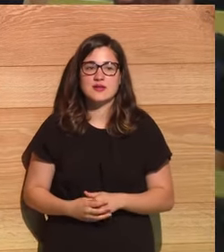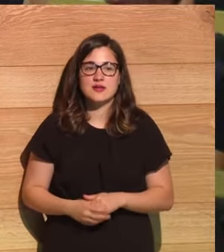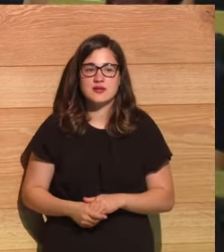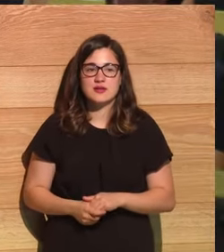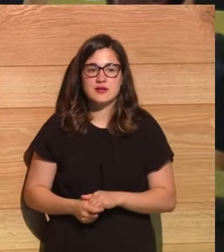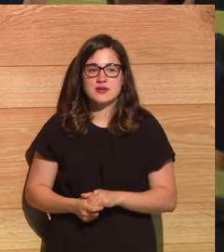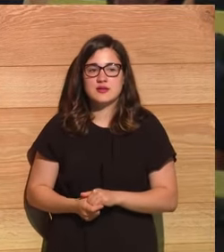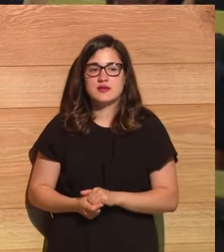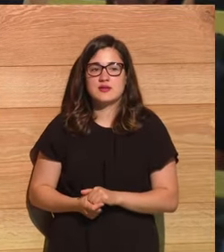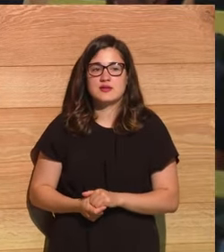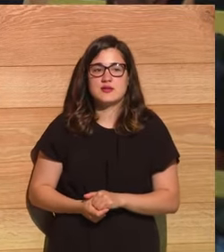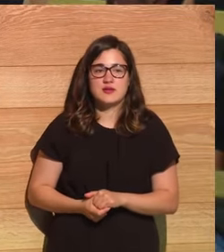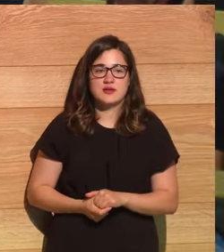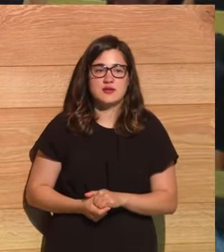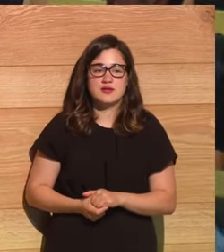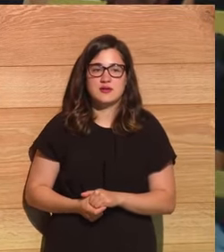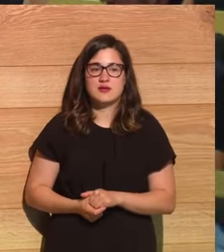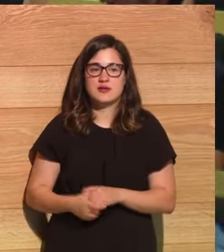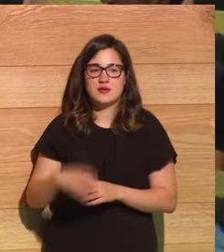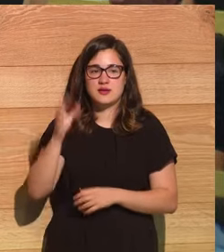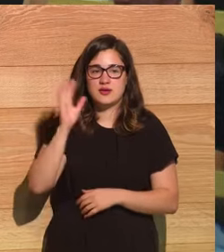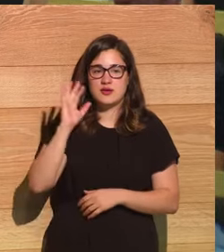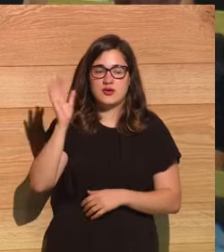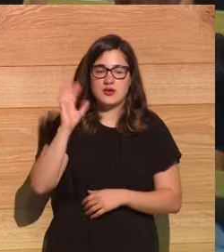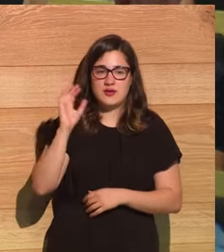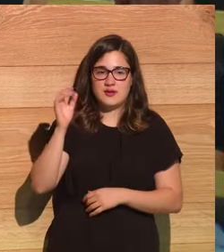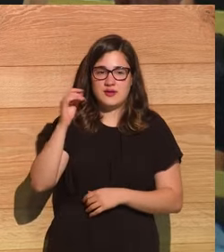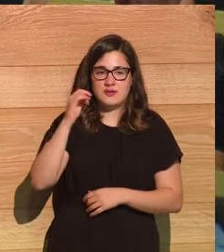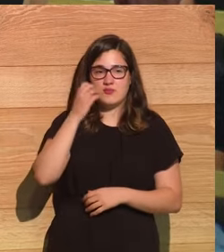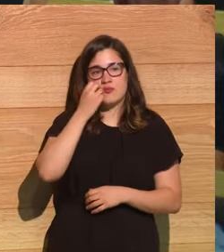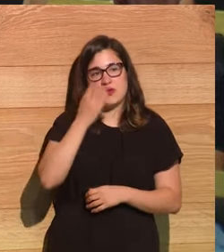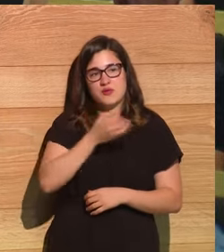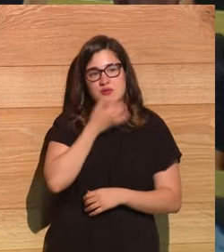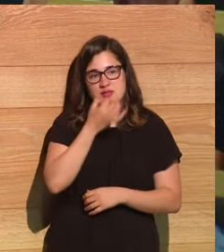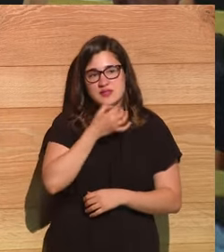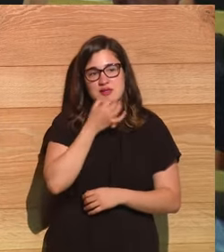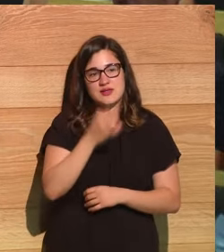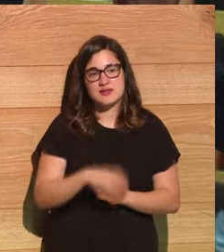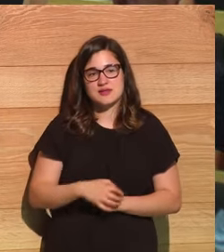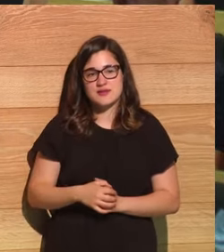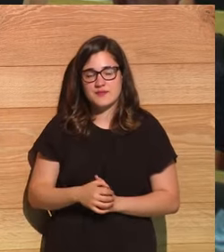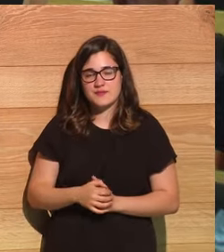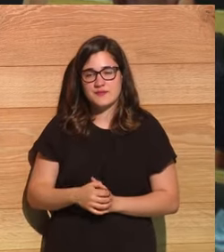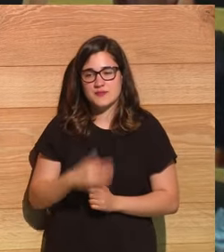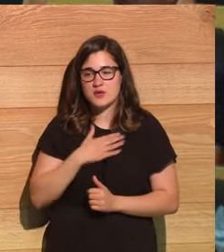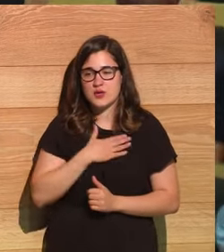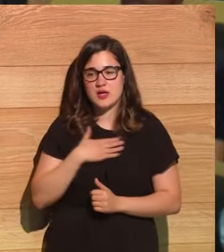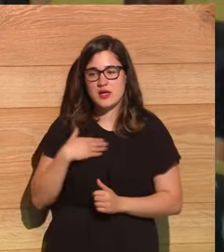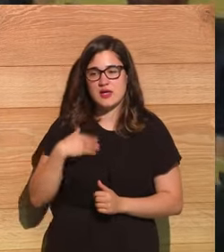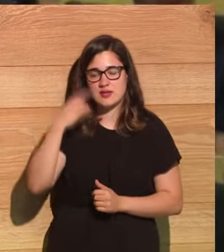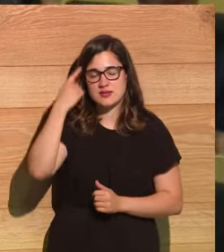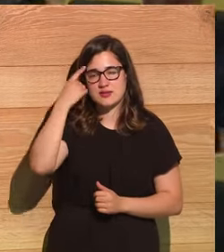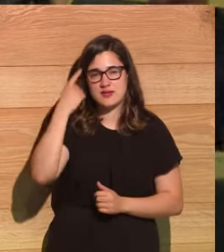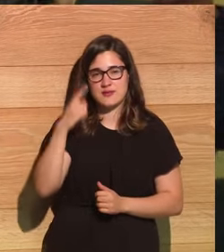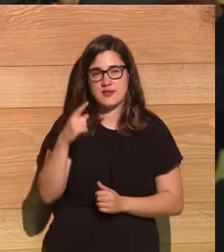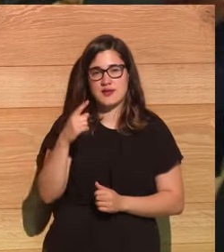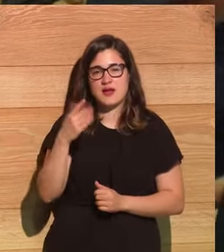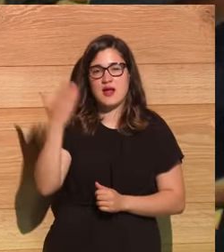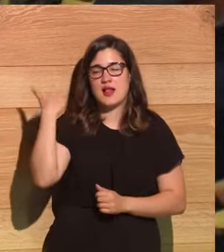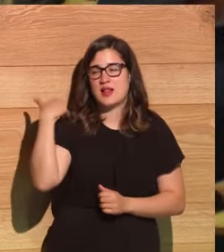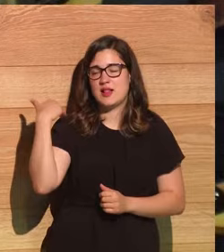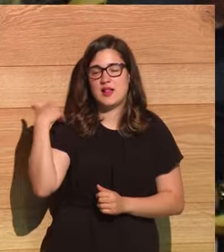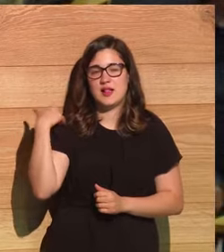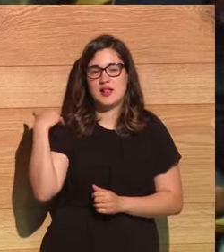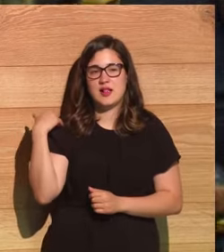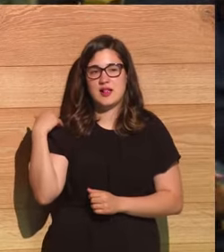Hola, ¿puedo? Sí, por favor. Mira, buenas tardes. Buenas tardes. Pues mira, quería saber, porque hace muy